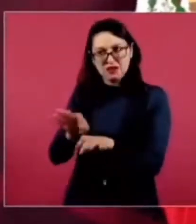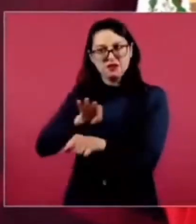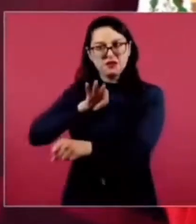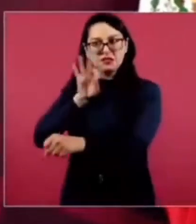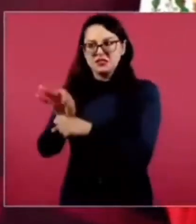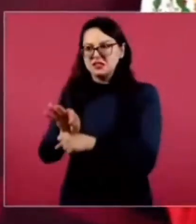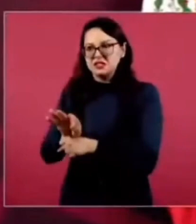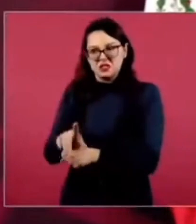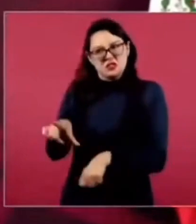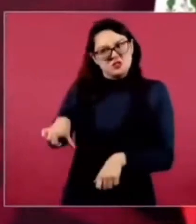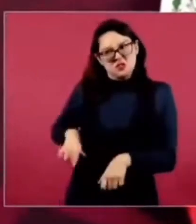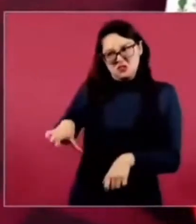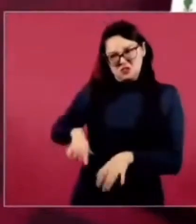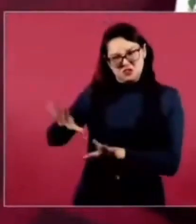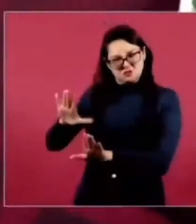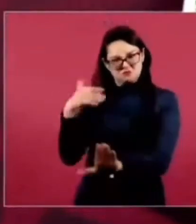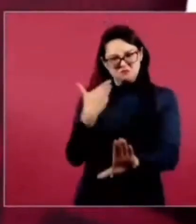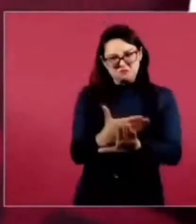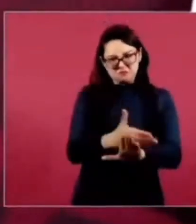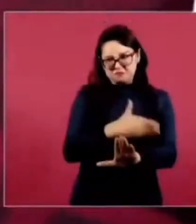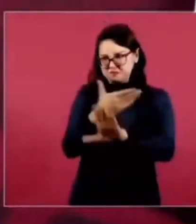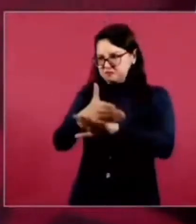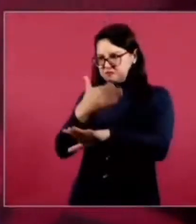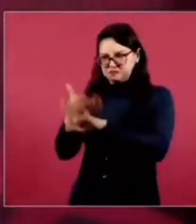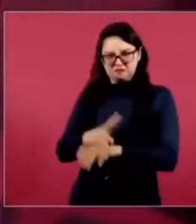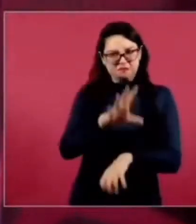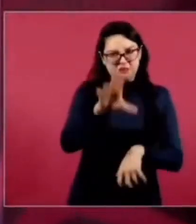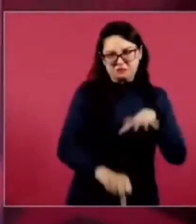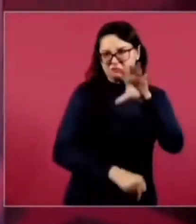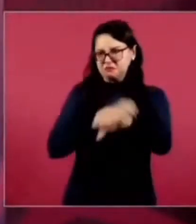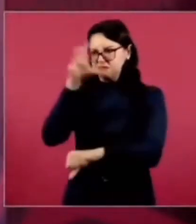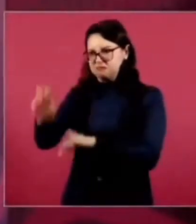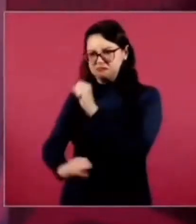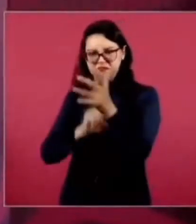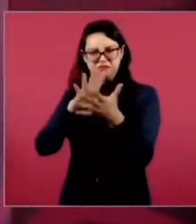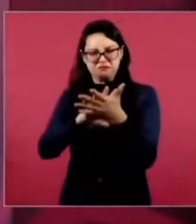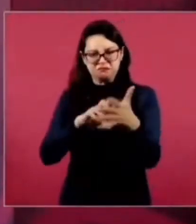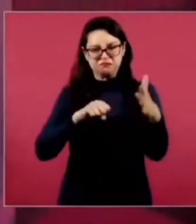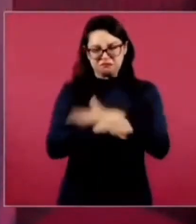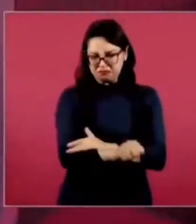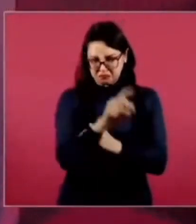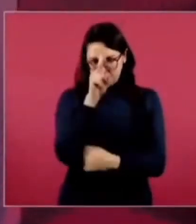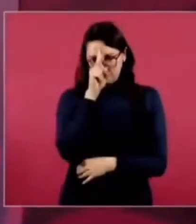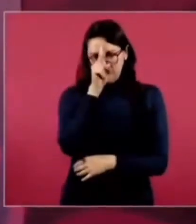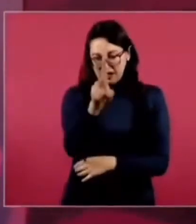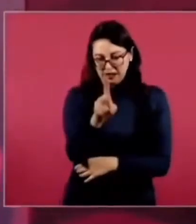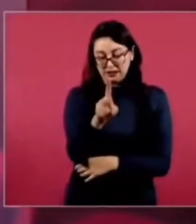No había democracia sindical.